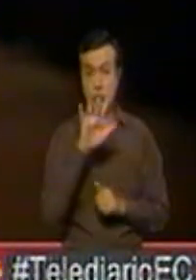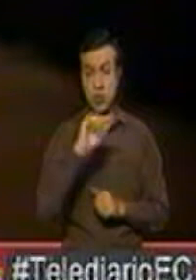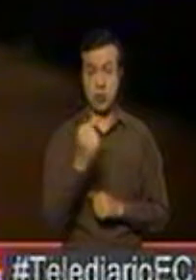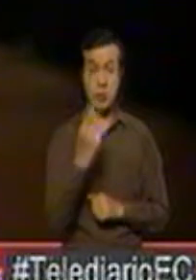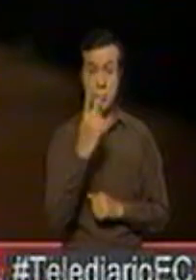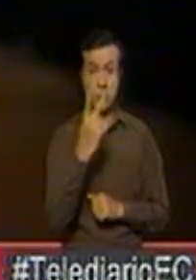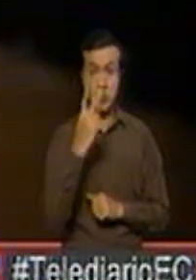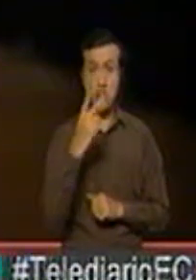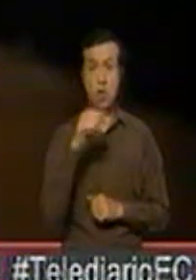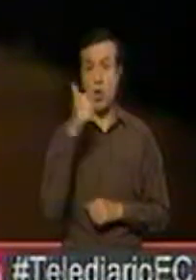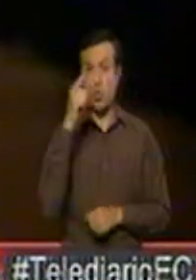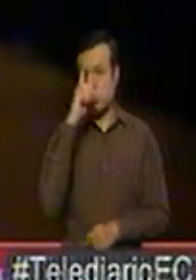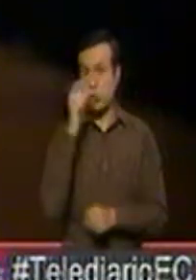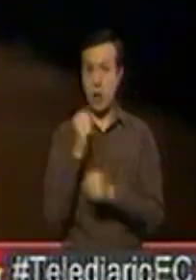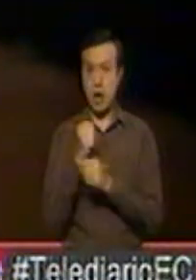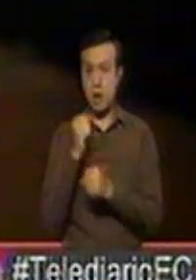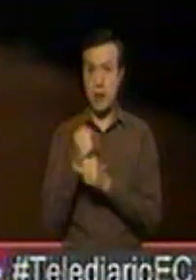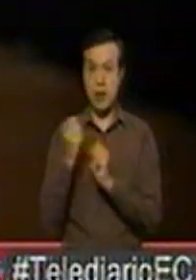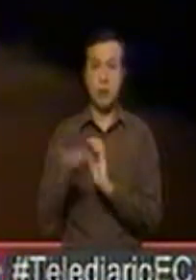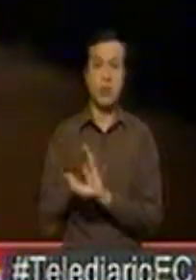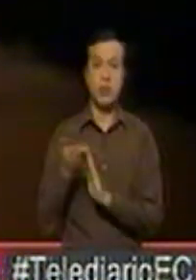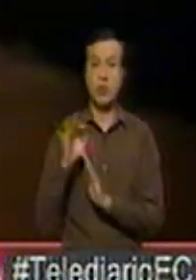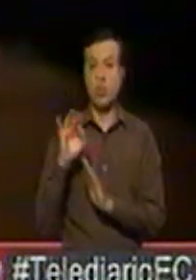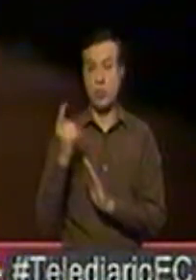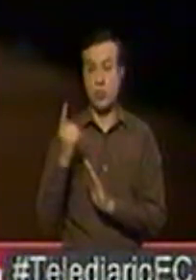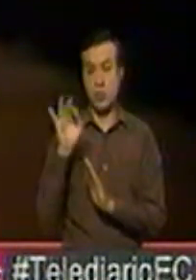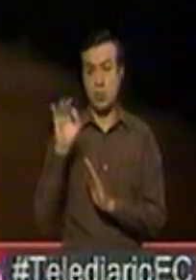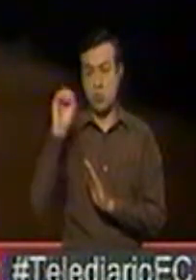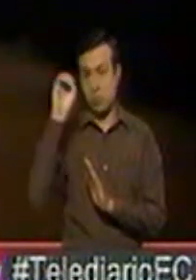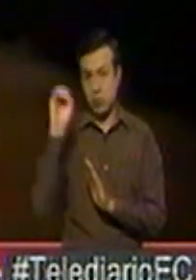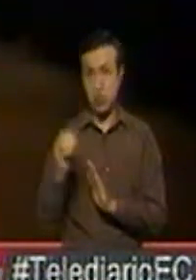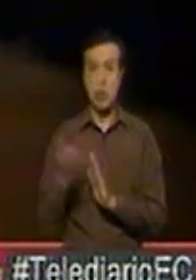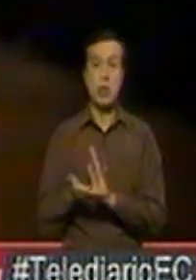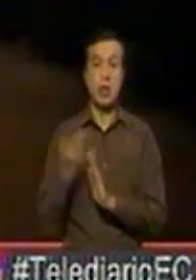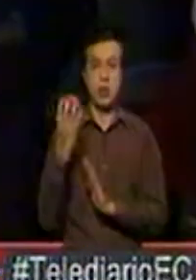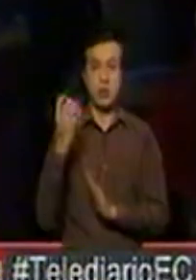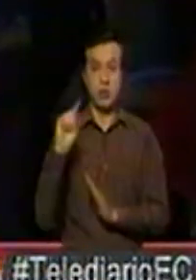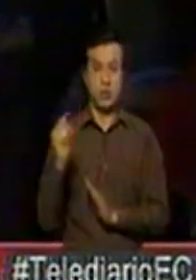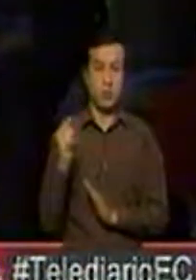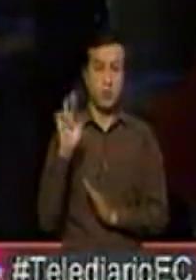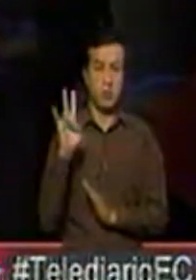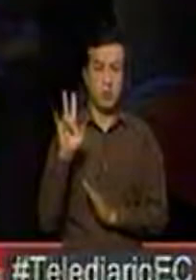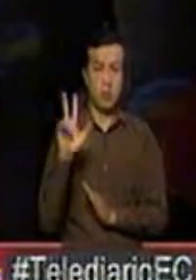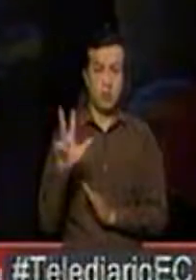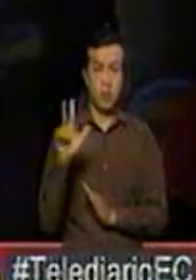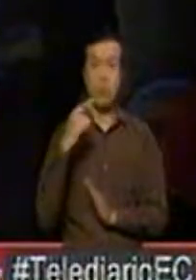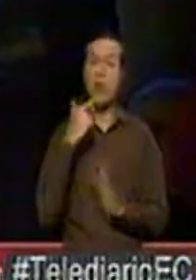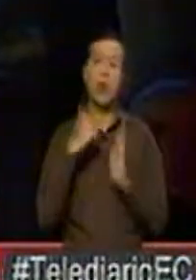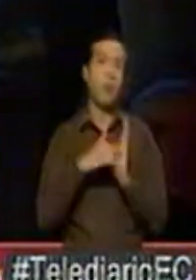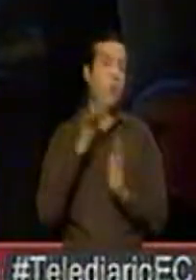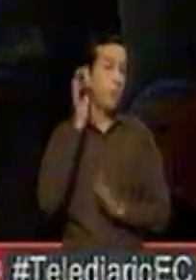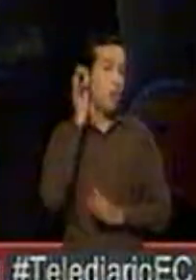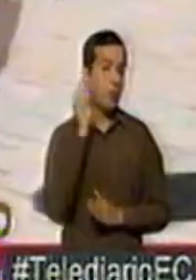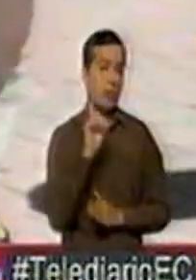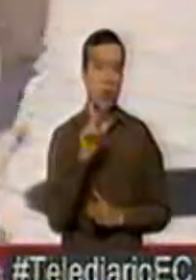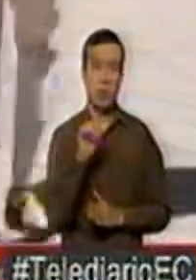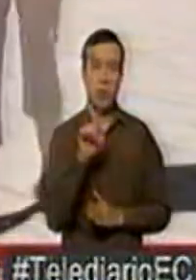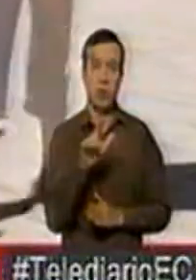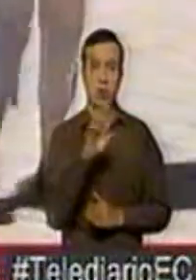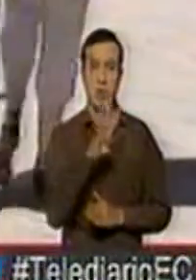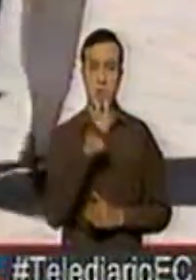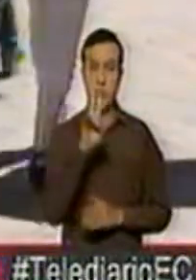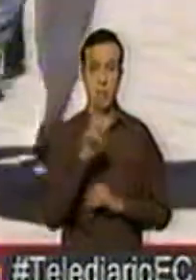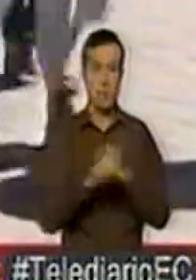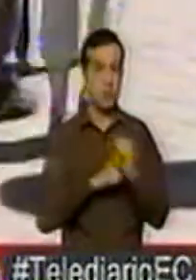55,2%, mientras que el subempleo se incrementó de 9,9% a 14,3%. Es el caso de Manuela, de 42 años. Vive de las